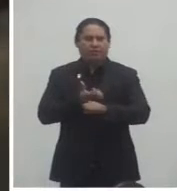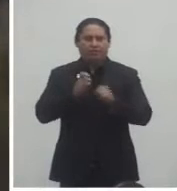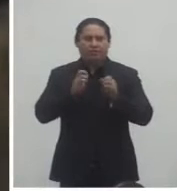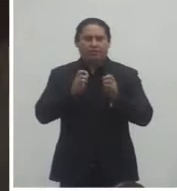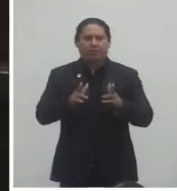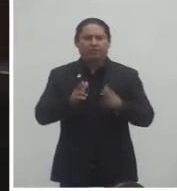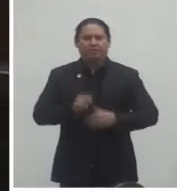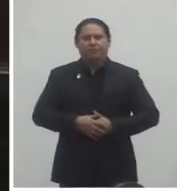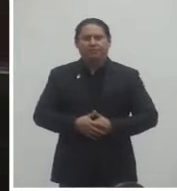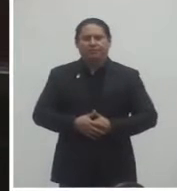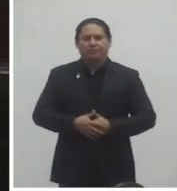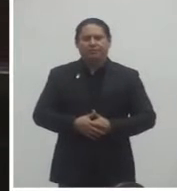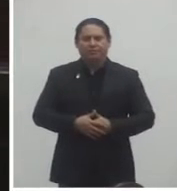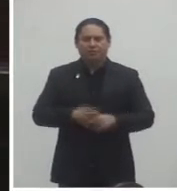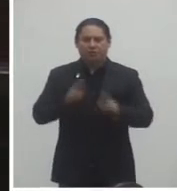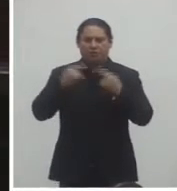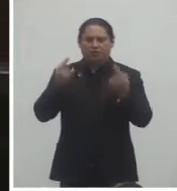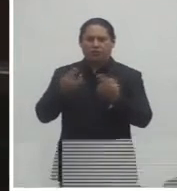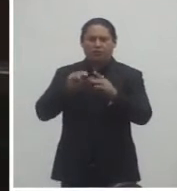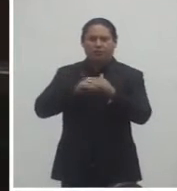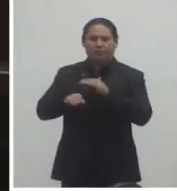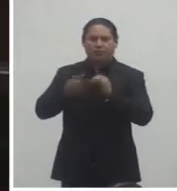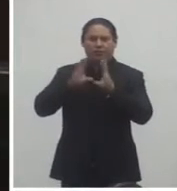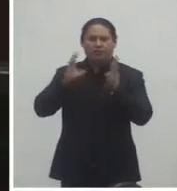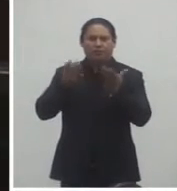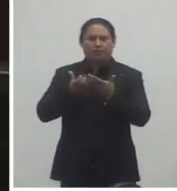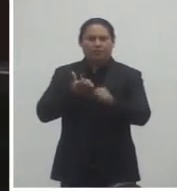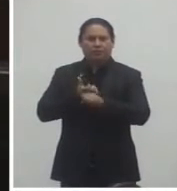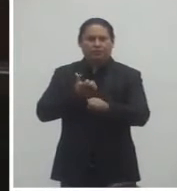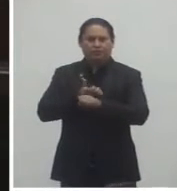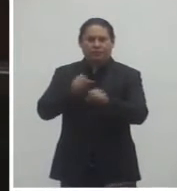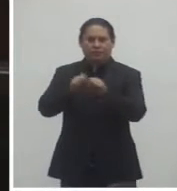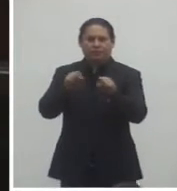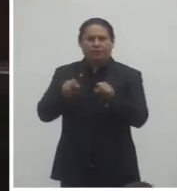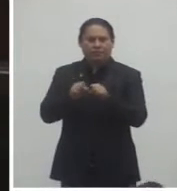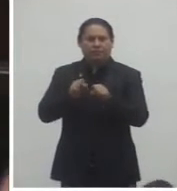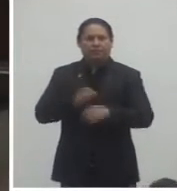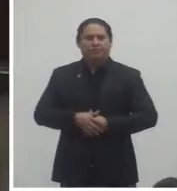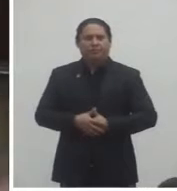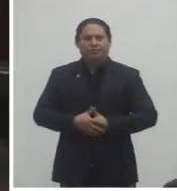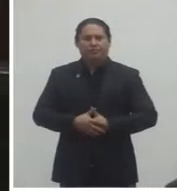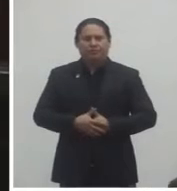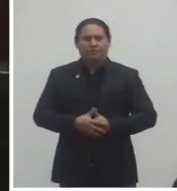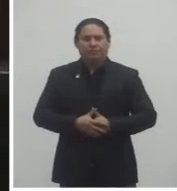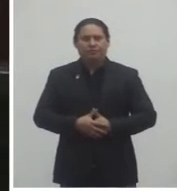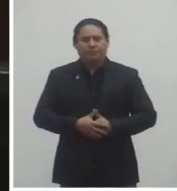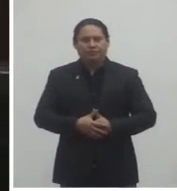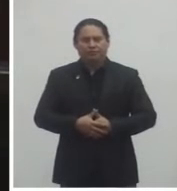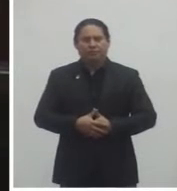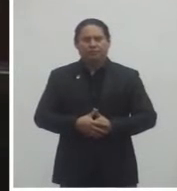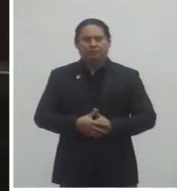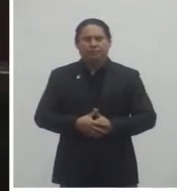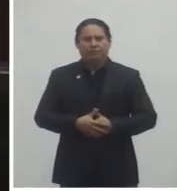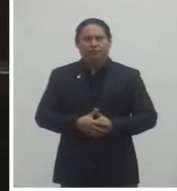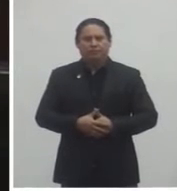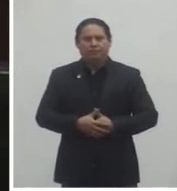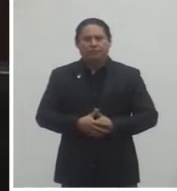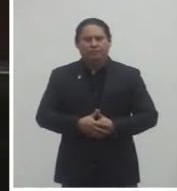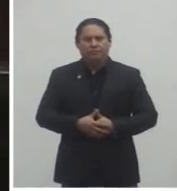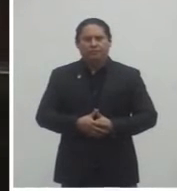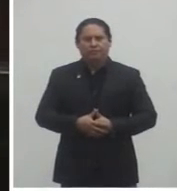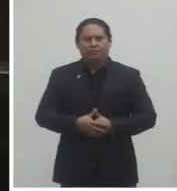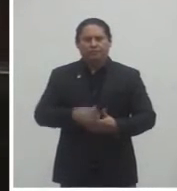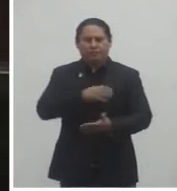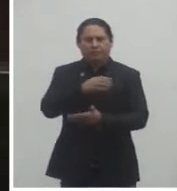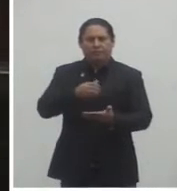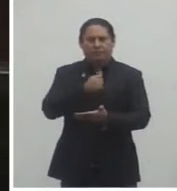Chiapas, en reunión de trabajo celebrada en el Salón de Usos Múltiples del Honorable Congreso del Estado,